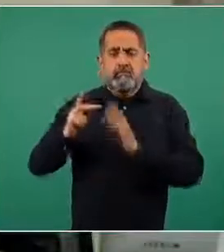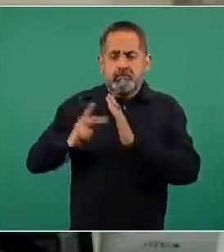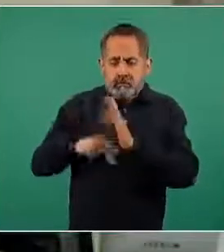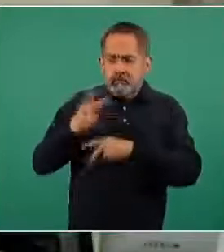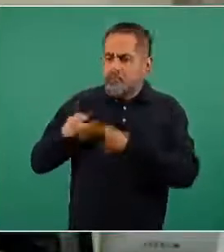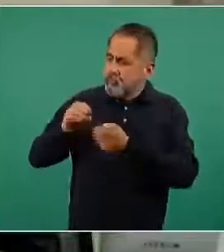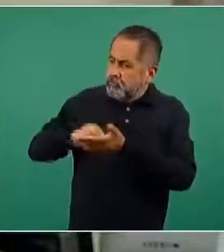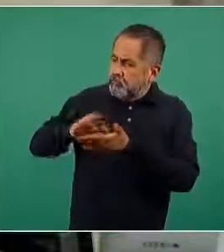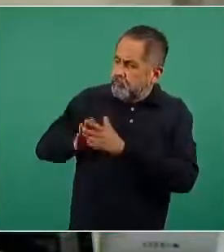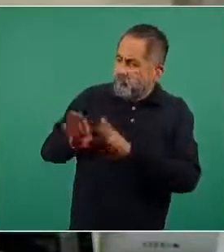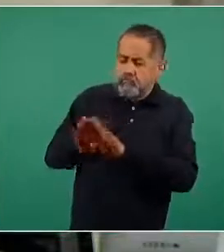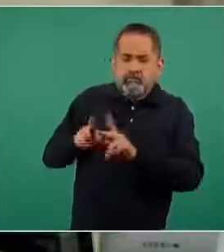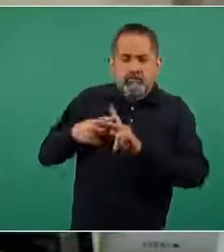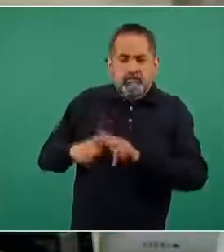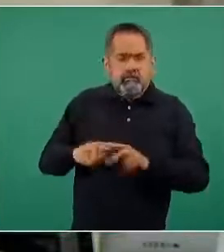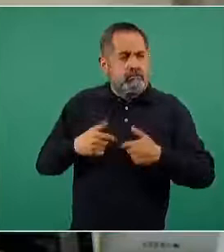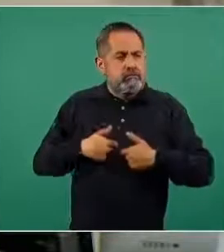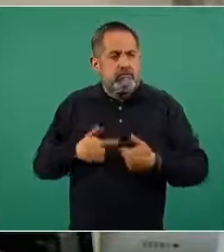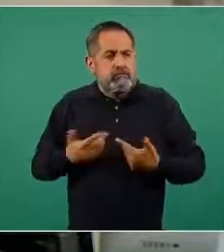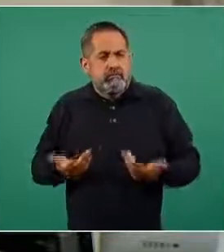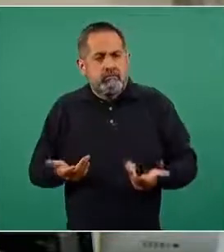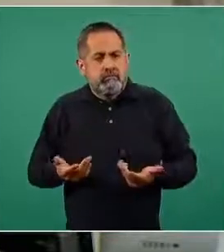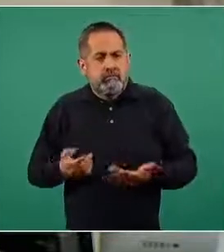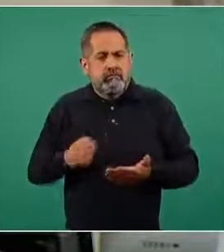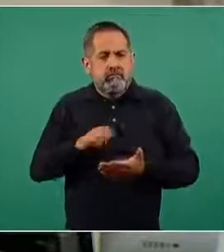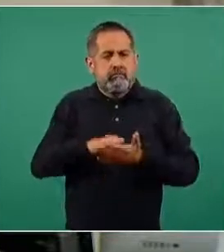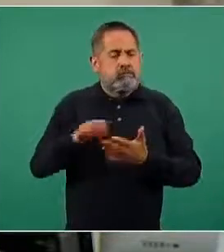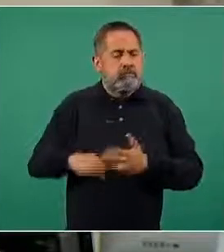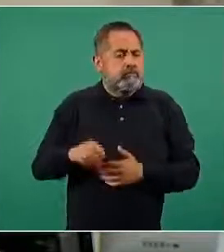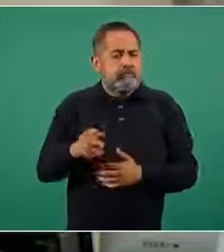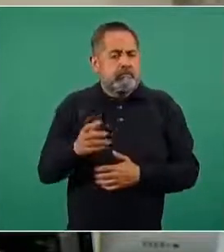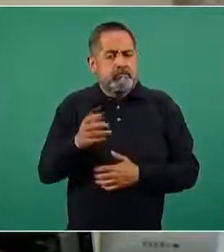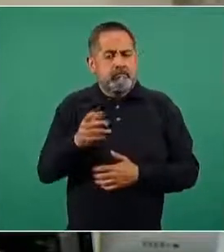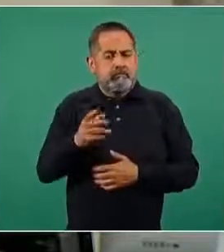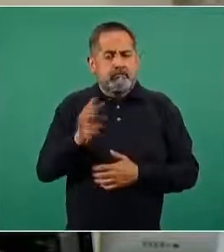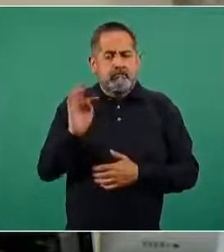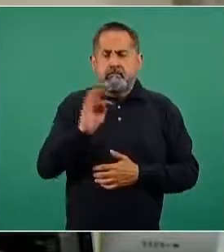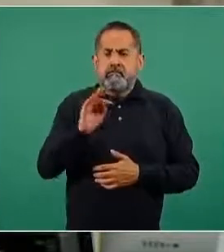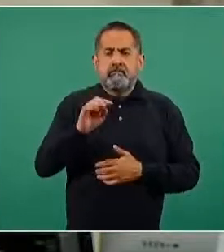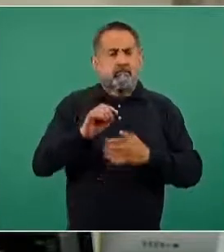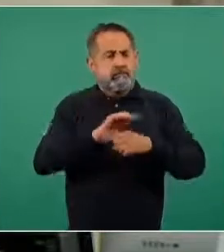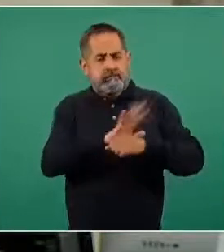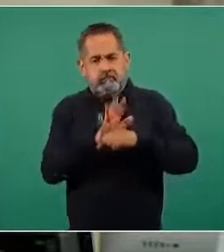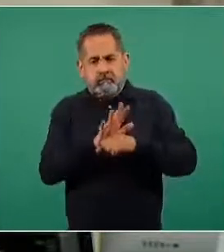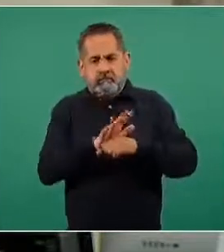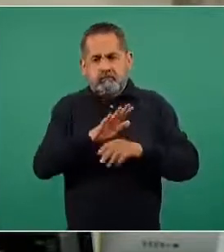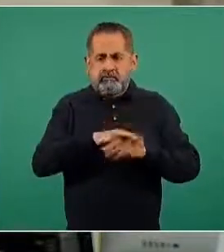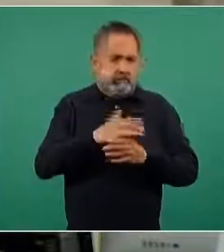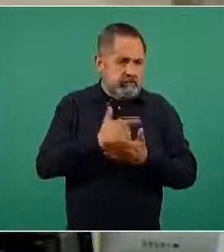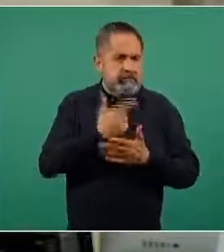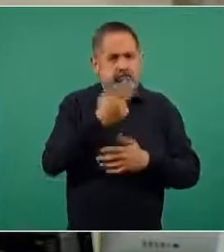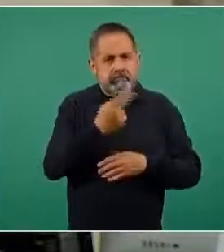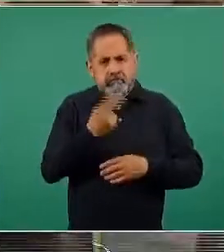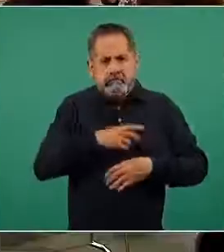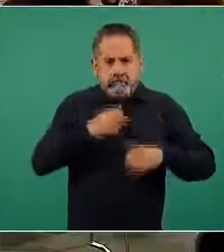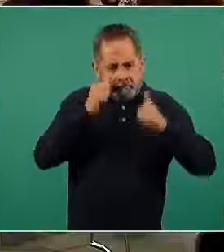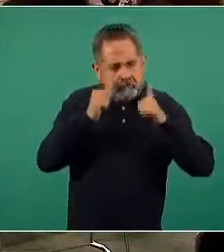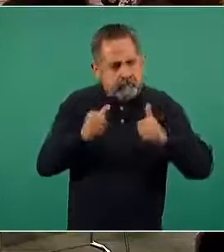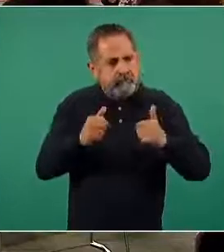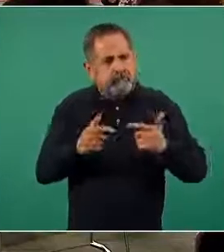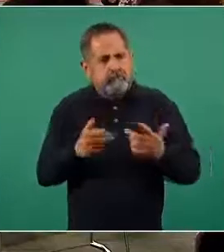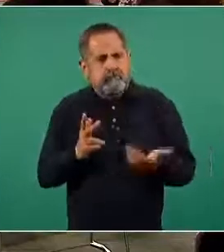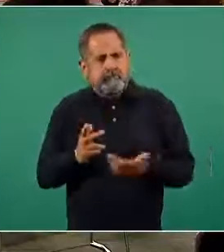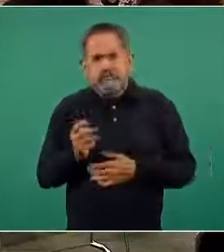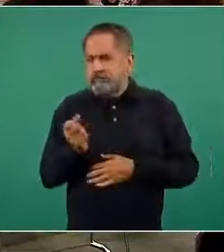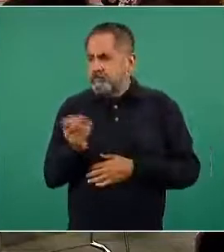citas o qué es lo que pueden hacer en particular, porque bueno, pues evidentemente el asunto del coronavirus es muy grave, requiere la atención, pero